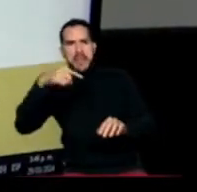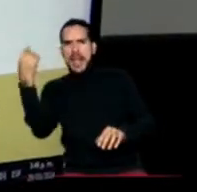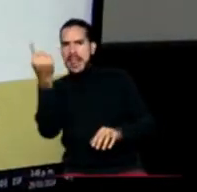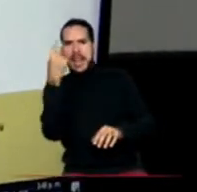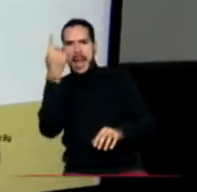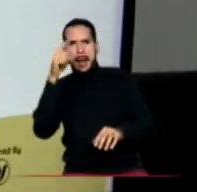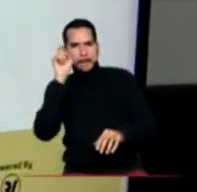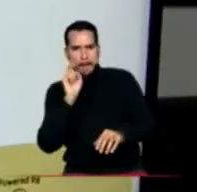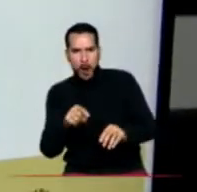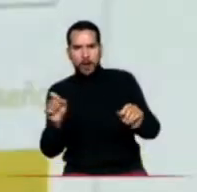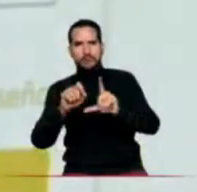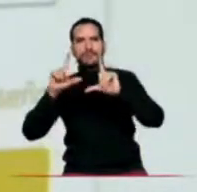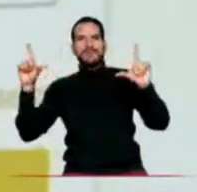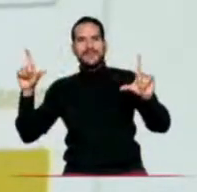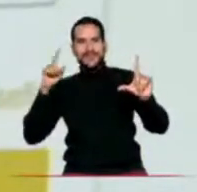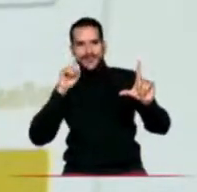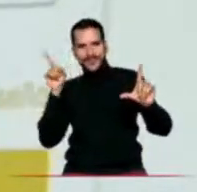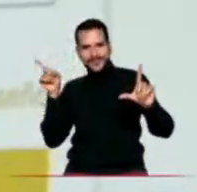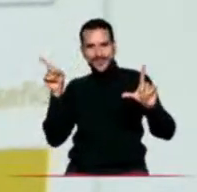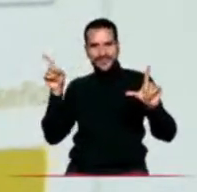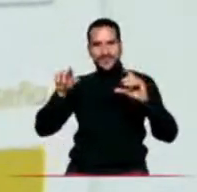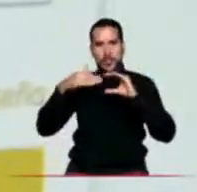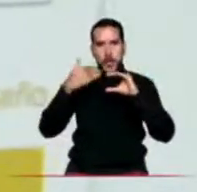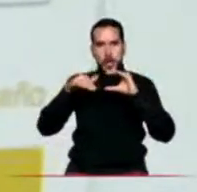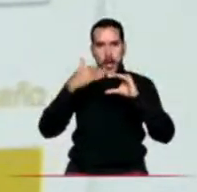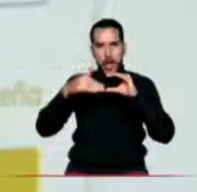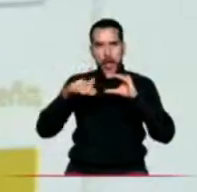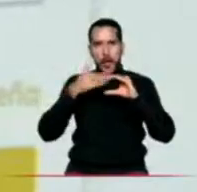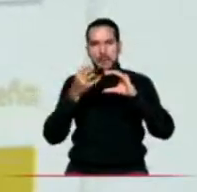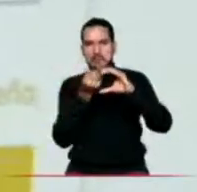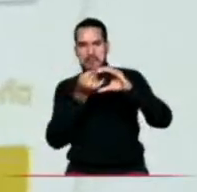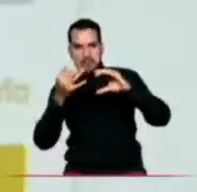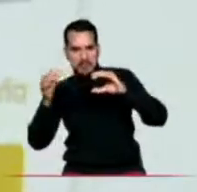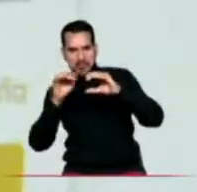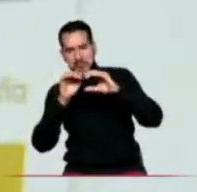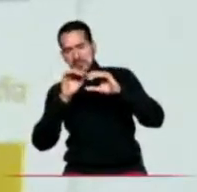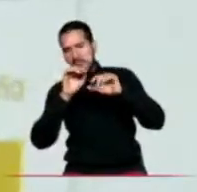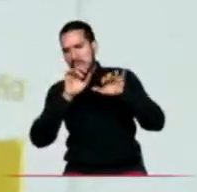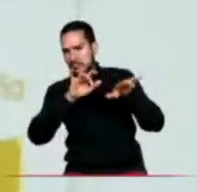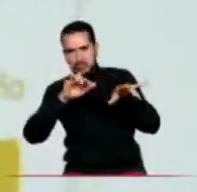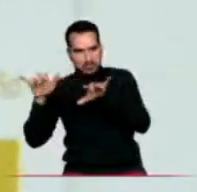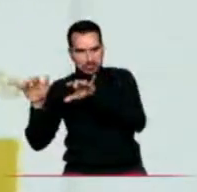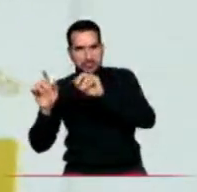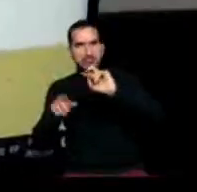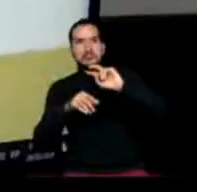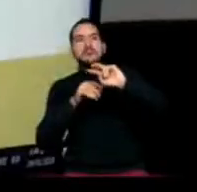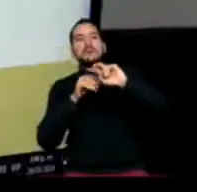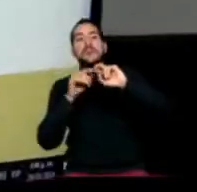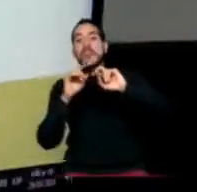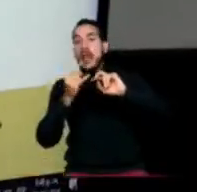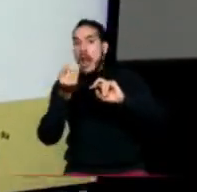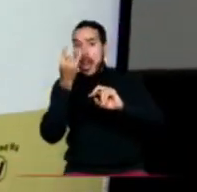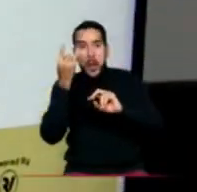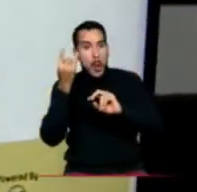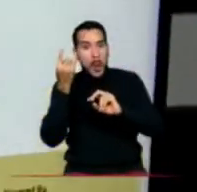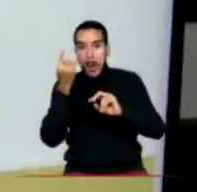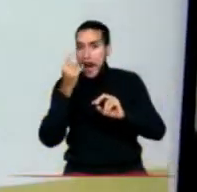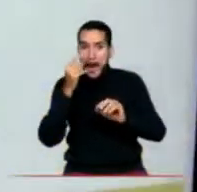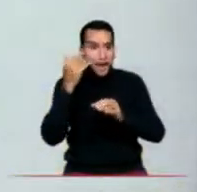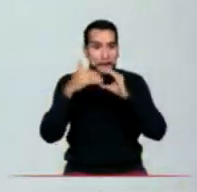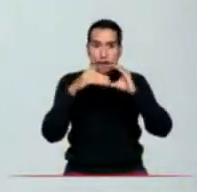un cuadro con la opción de ingresar correo electrónico y contraseña. Si no tiene una cuenta, debe hacer clic en la